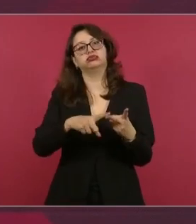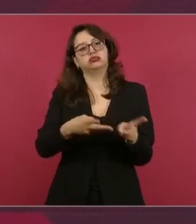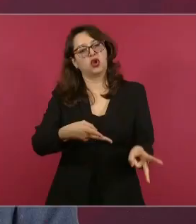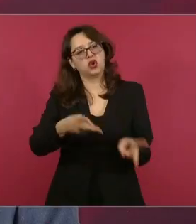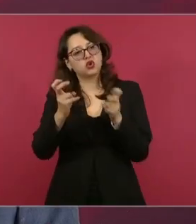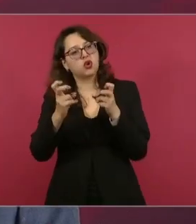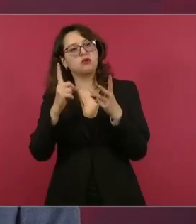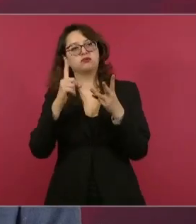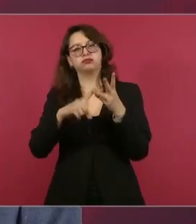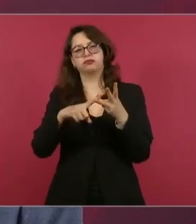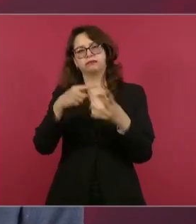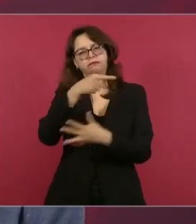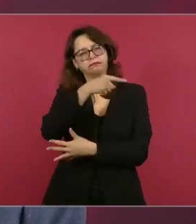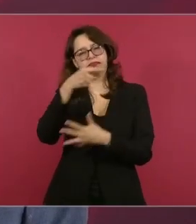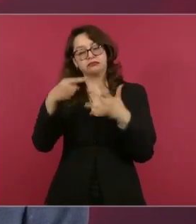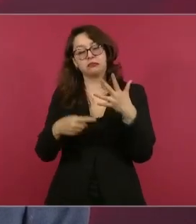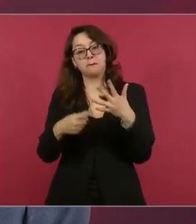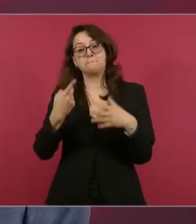mucha prepotencia.